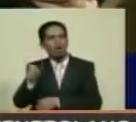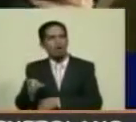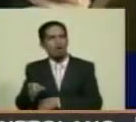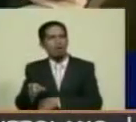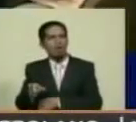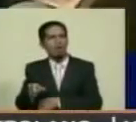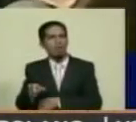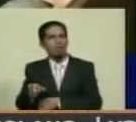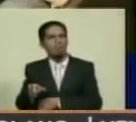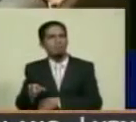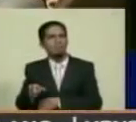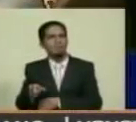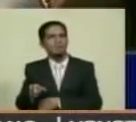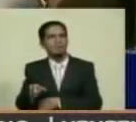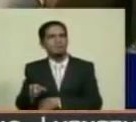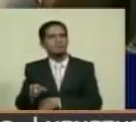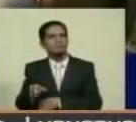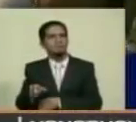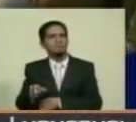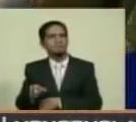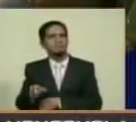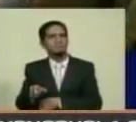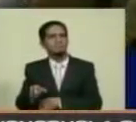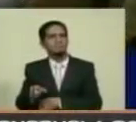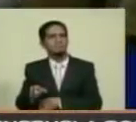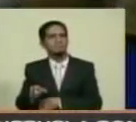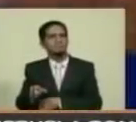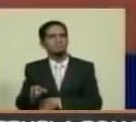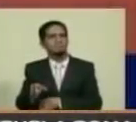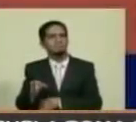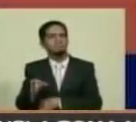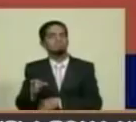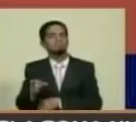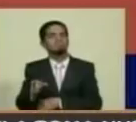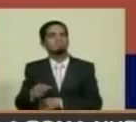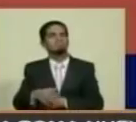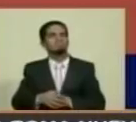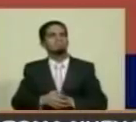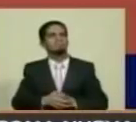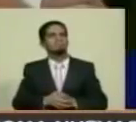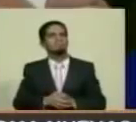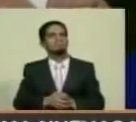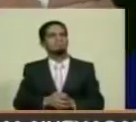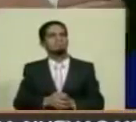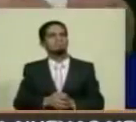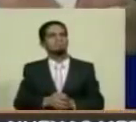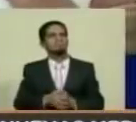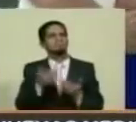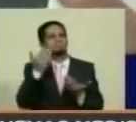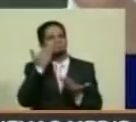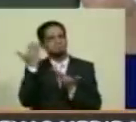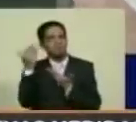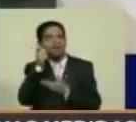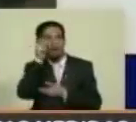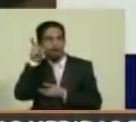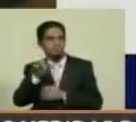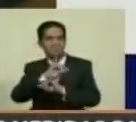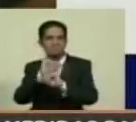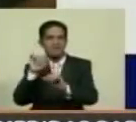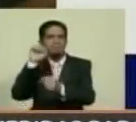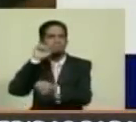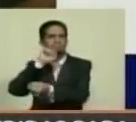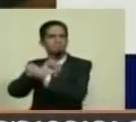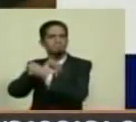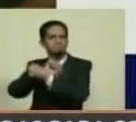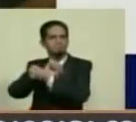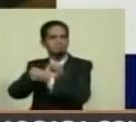todos en Venezuela, el señor Julito Vélez, que está detenido por haber